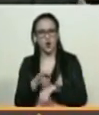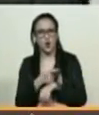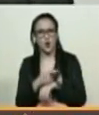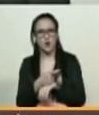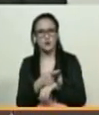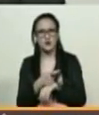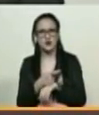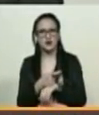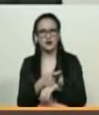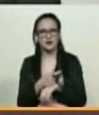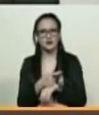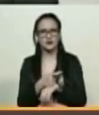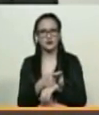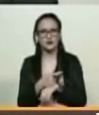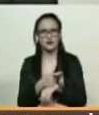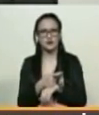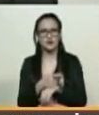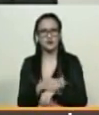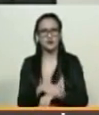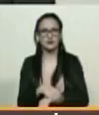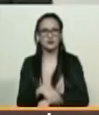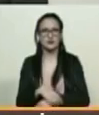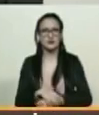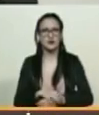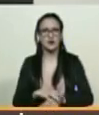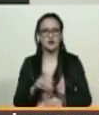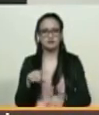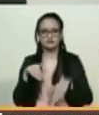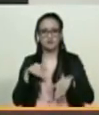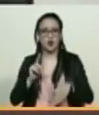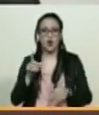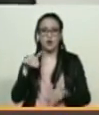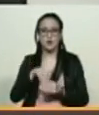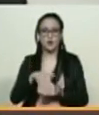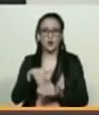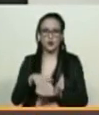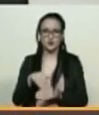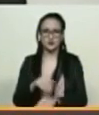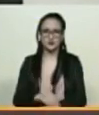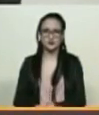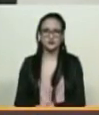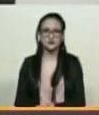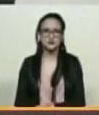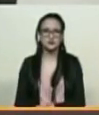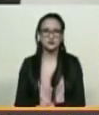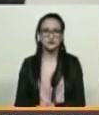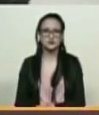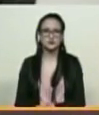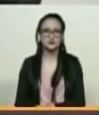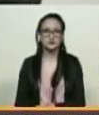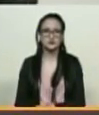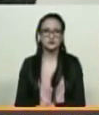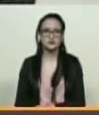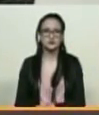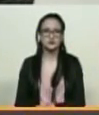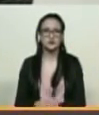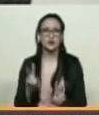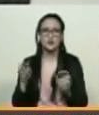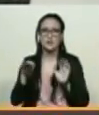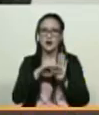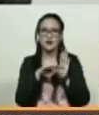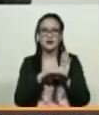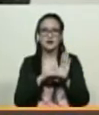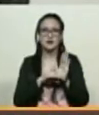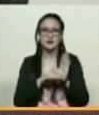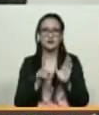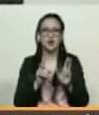se mantengan fuera de la elección presidencial. Es decir, no es un tema de garantía, es